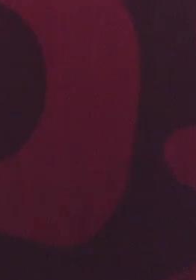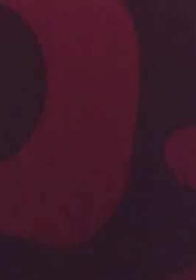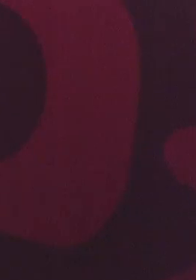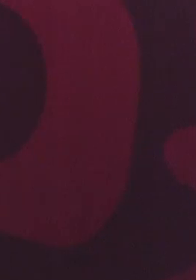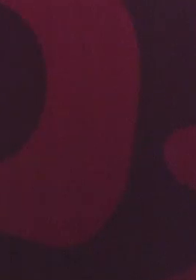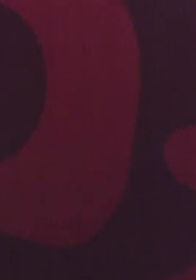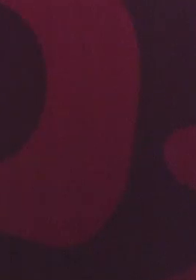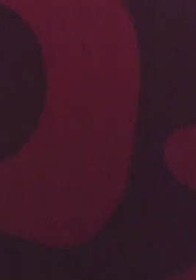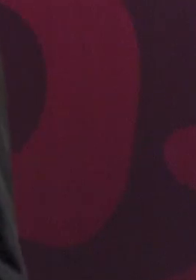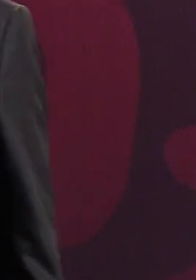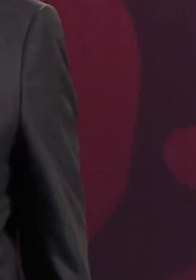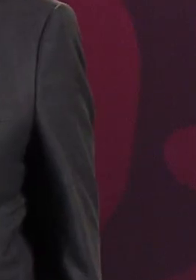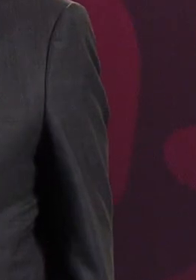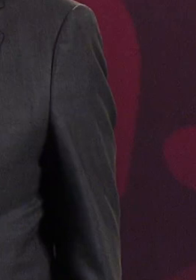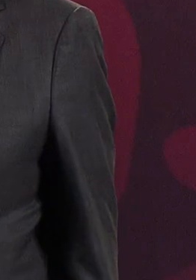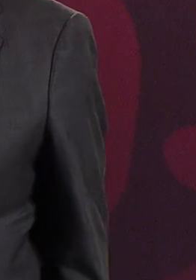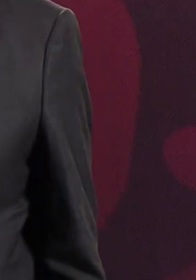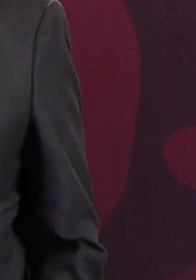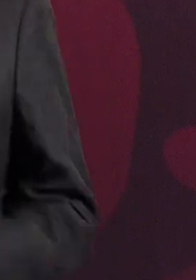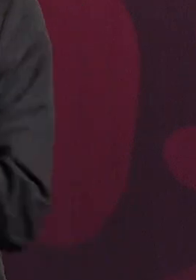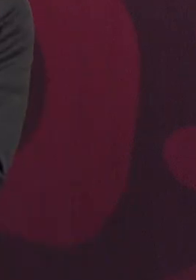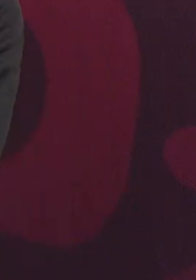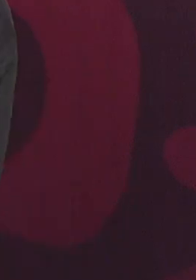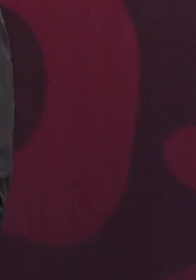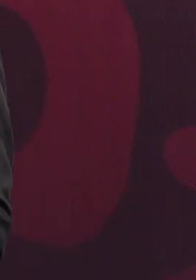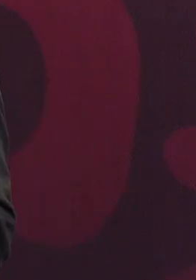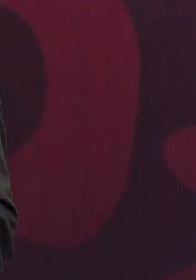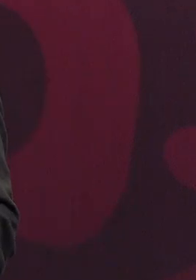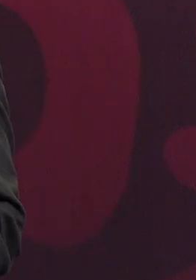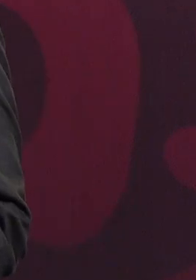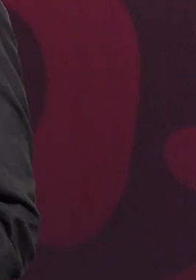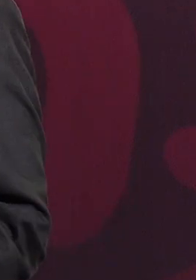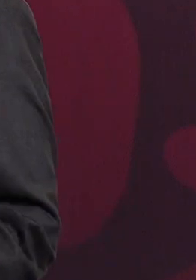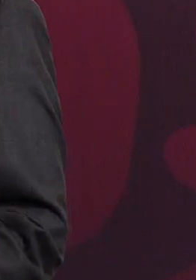¿Y para qué está en el Poder Legislativo